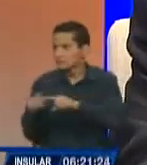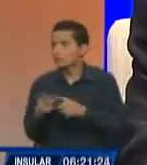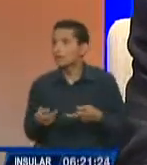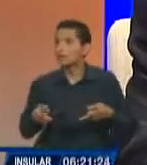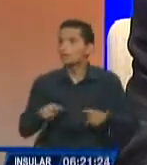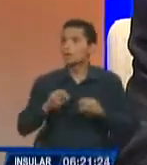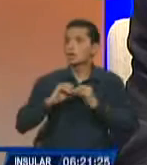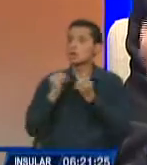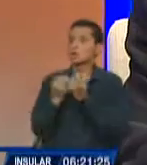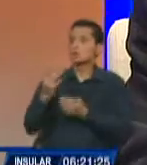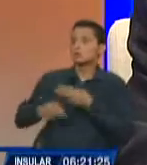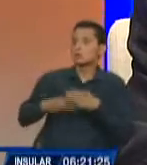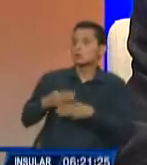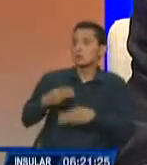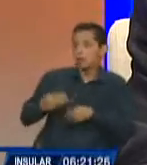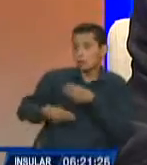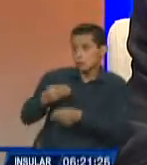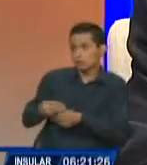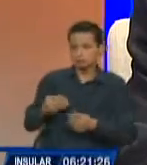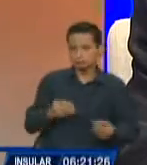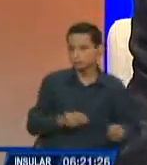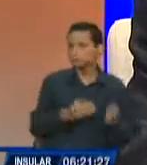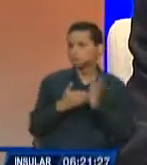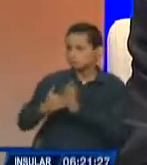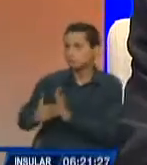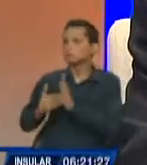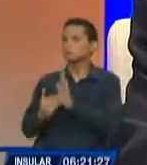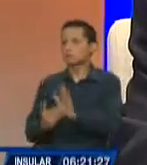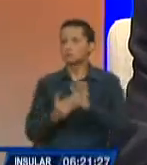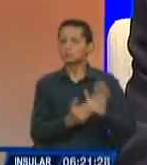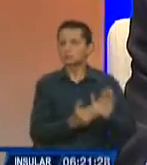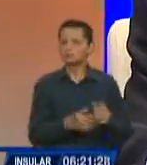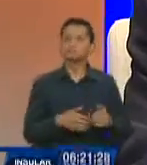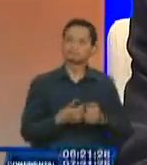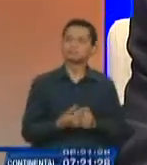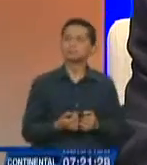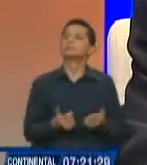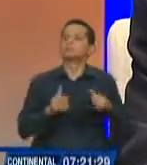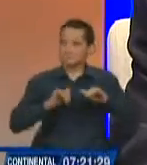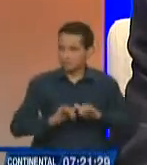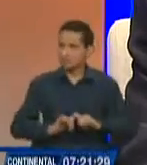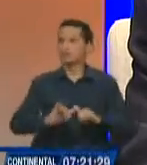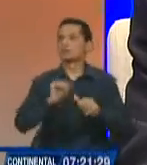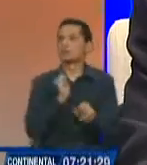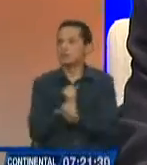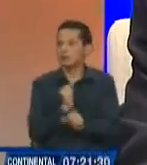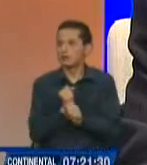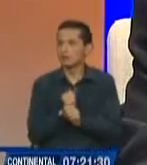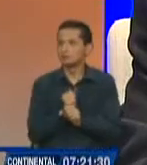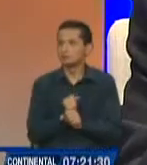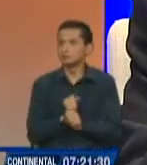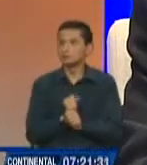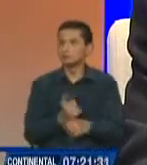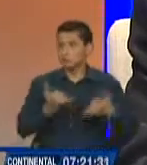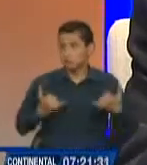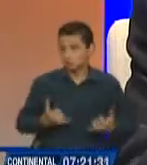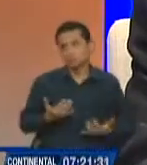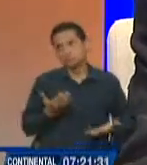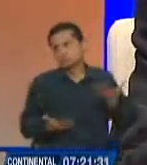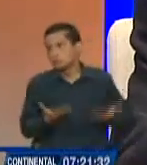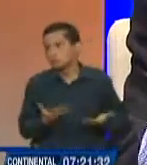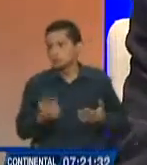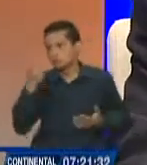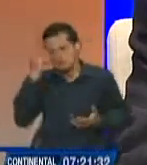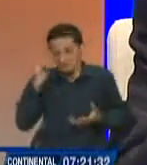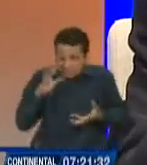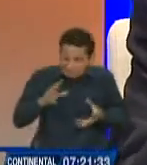esto en su real dimensión y por otro lado seguir trabajando, como decía, seguir adelantando el trabajo que se ha hecho. Habrá que hacer posiblemente algunos